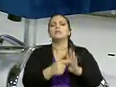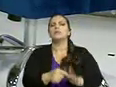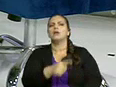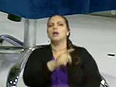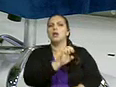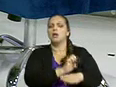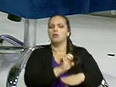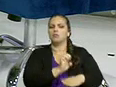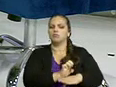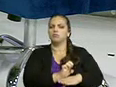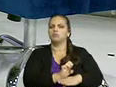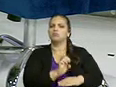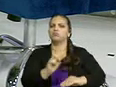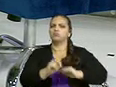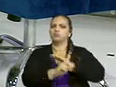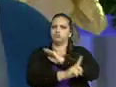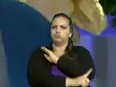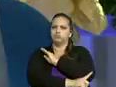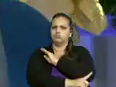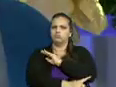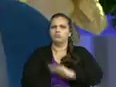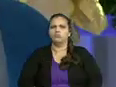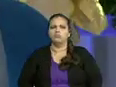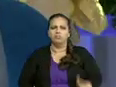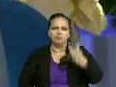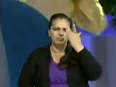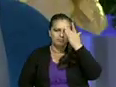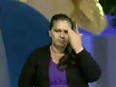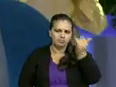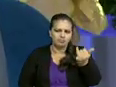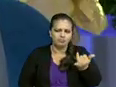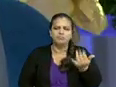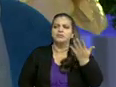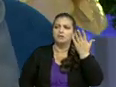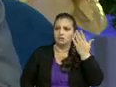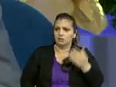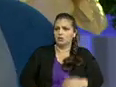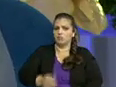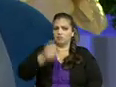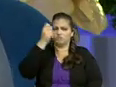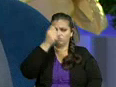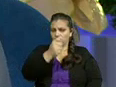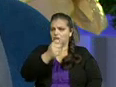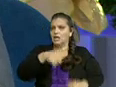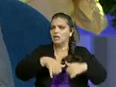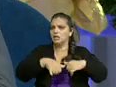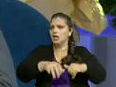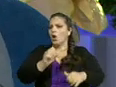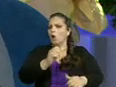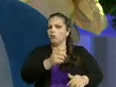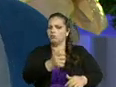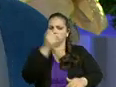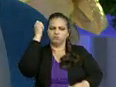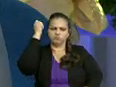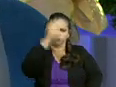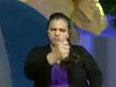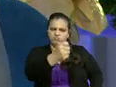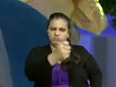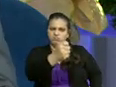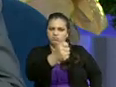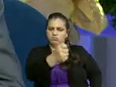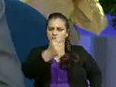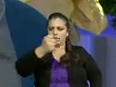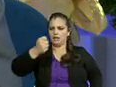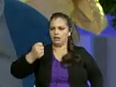Estado hemos tenido de manera articulada con Cancillería movimientos importantes para defenderlo al país en los diferentes mercados